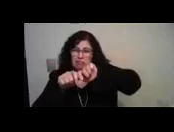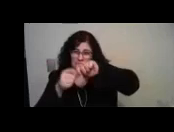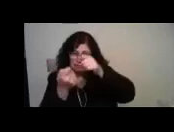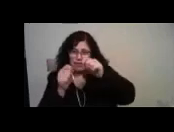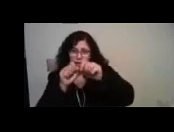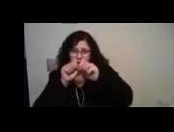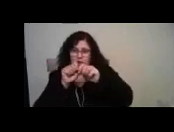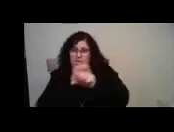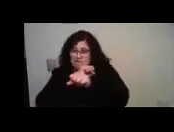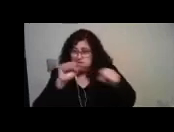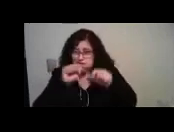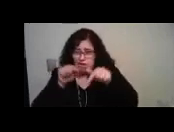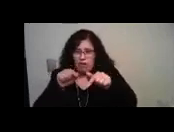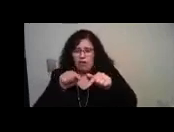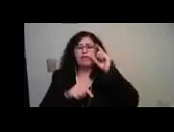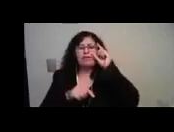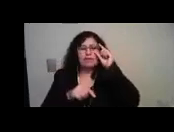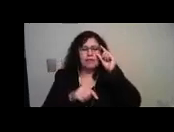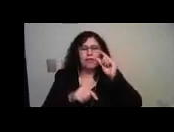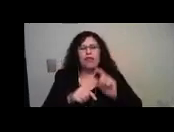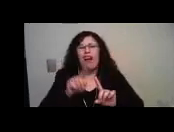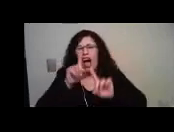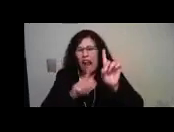mecanismos neurobiológicos que van a explicar